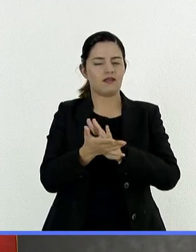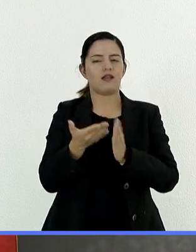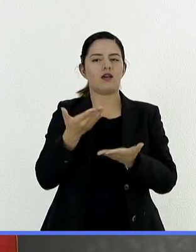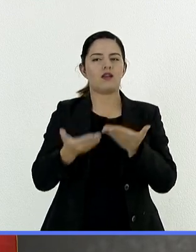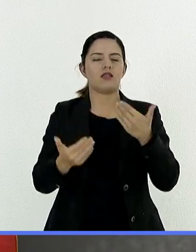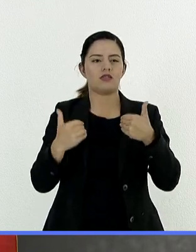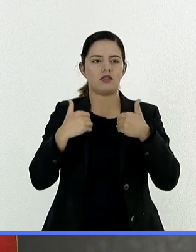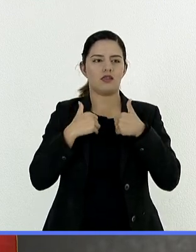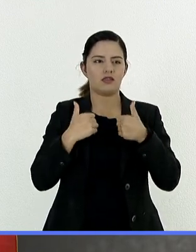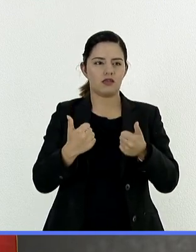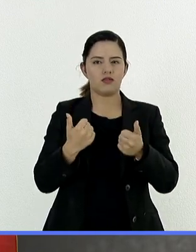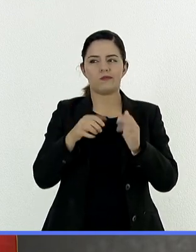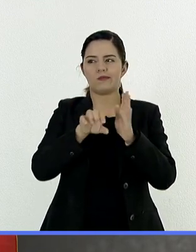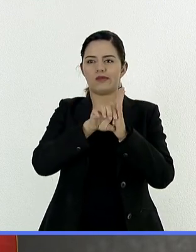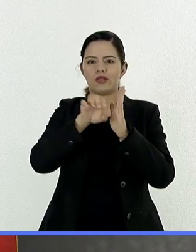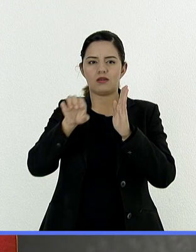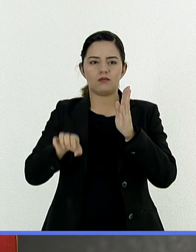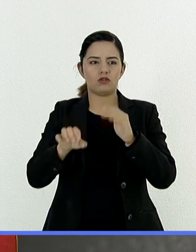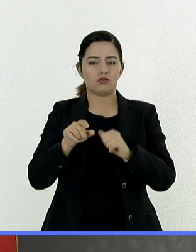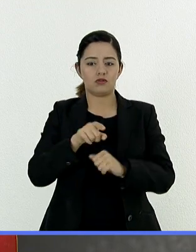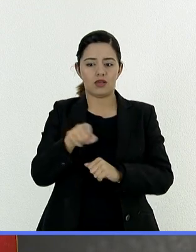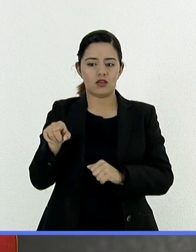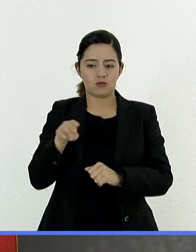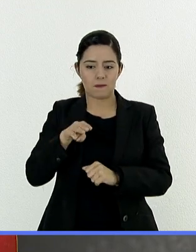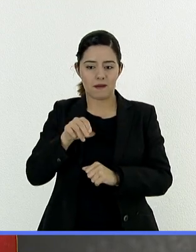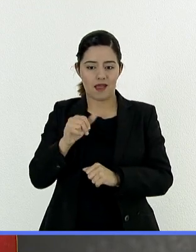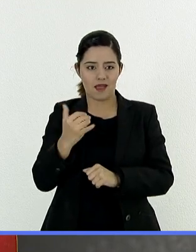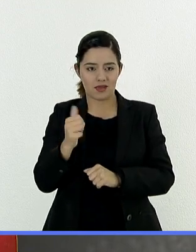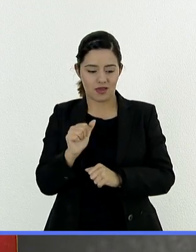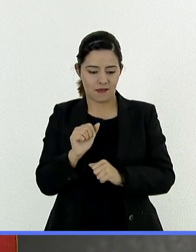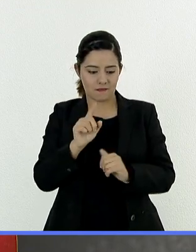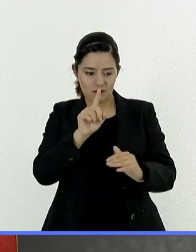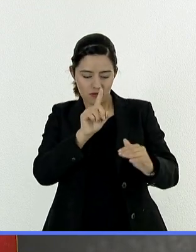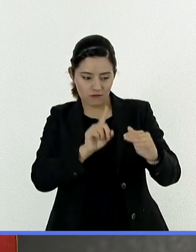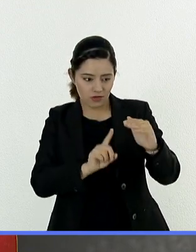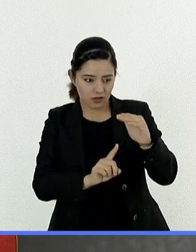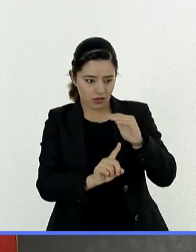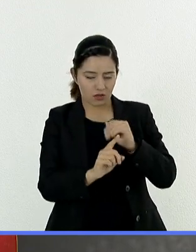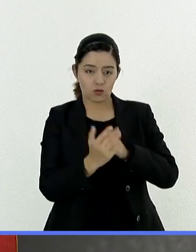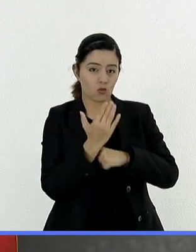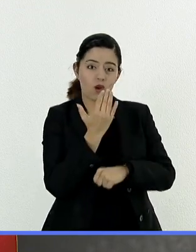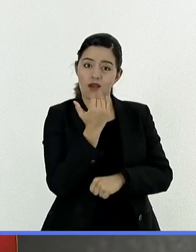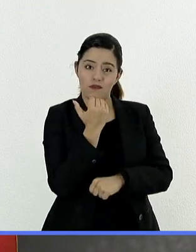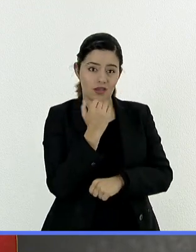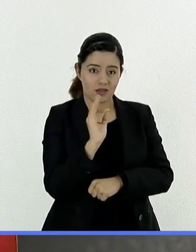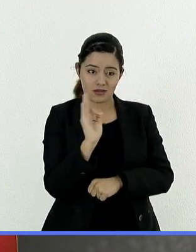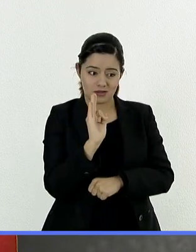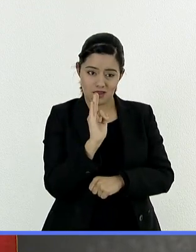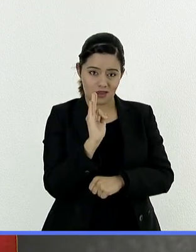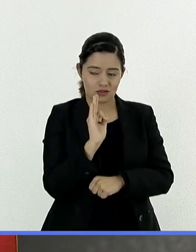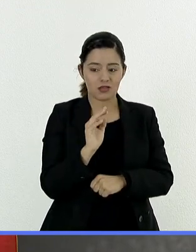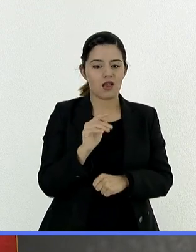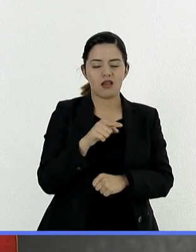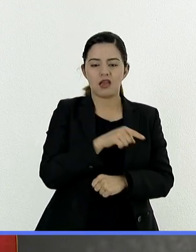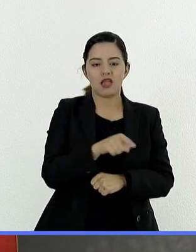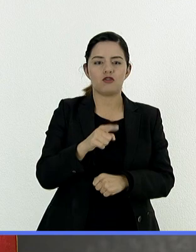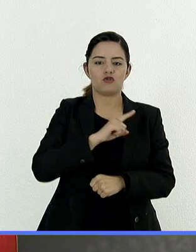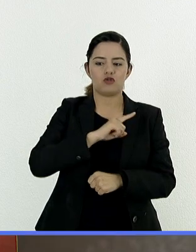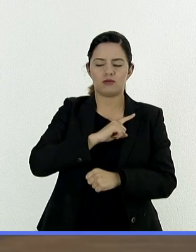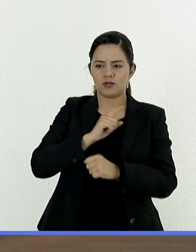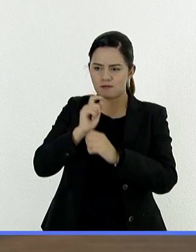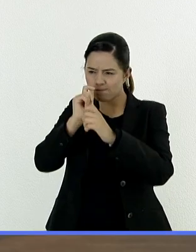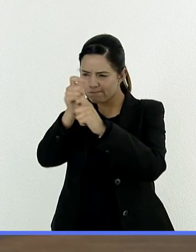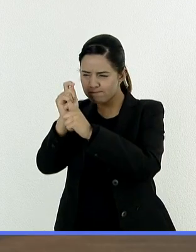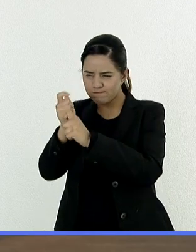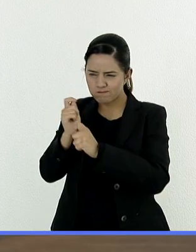si no tenían una cueva específicamente en un sitio ellas la construían para tener este simbolismo que